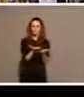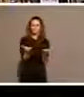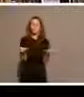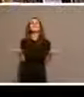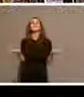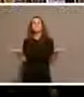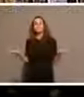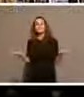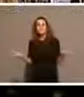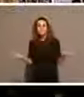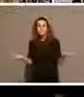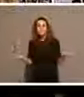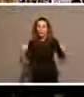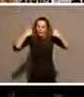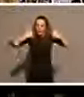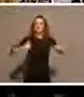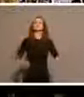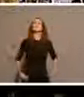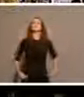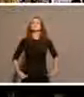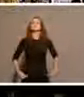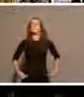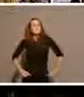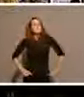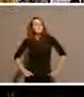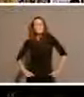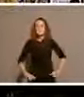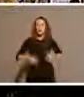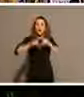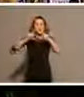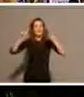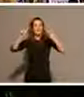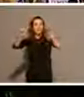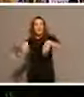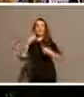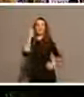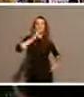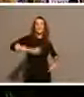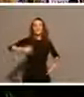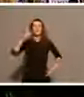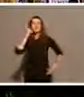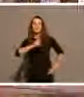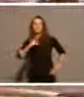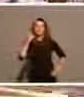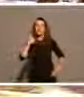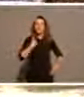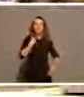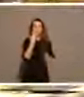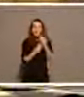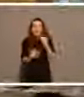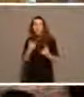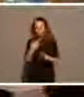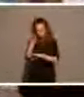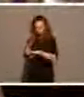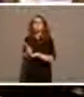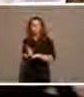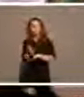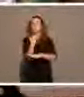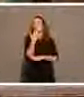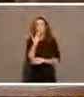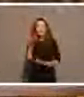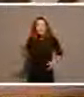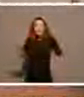ofertas. Aquí estoy, soy la empresa de reforma Rajoy. Donde hay un desperfecto yo voy. Por ejemplo,